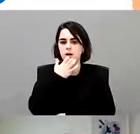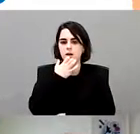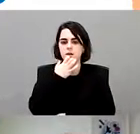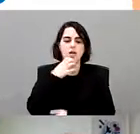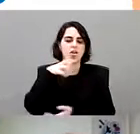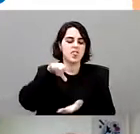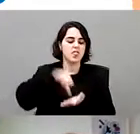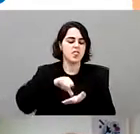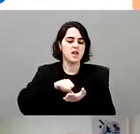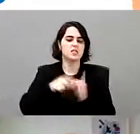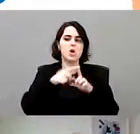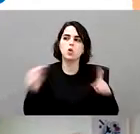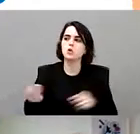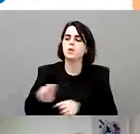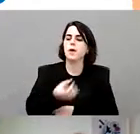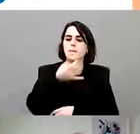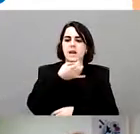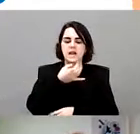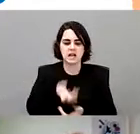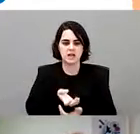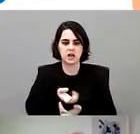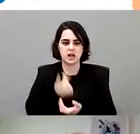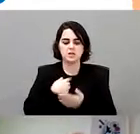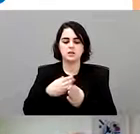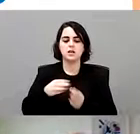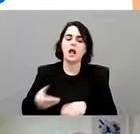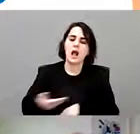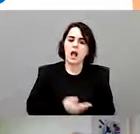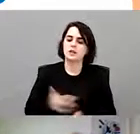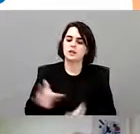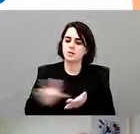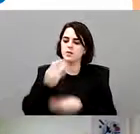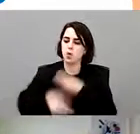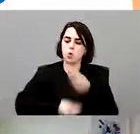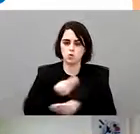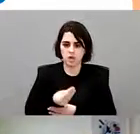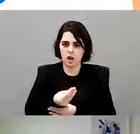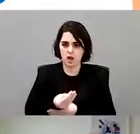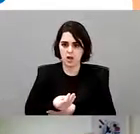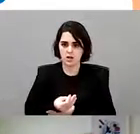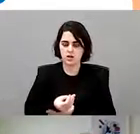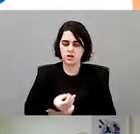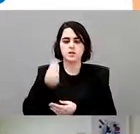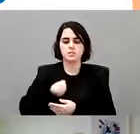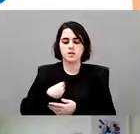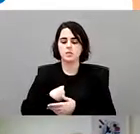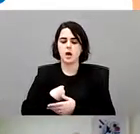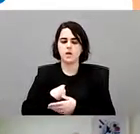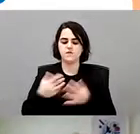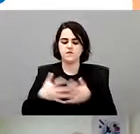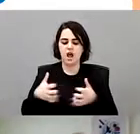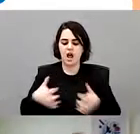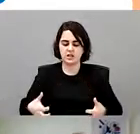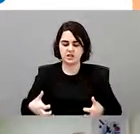centro y al Corte Inglés y a merendar, pues yo ya sacaba los pictos previamente que íbamos a utilizar y íbamos poniendo las